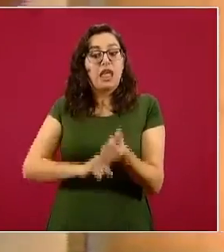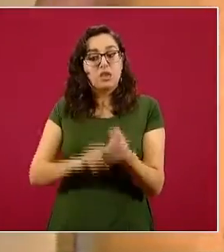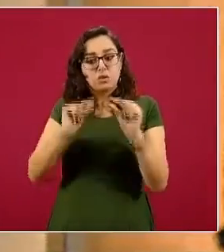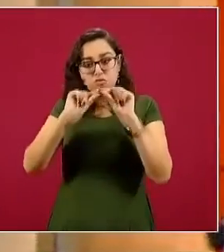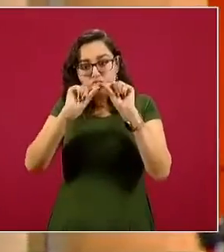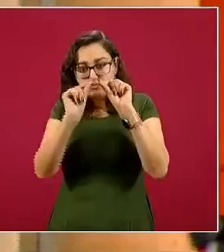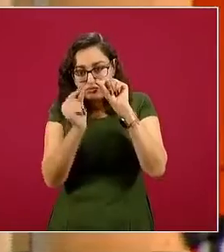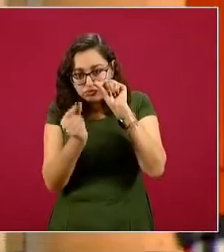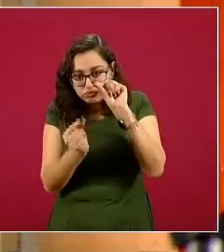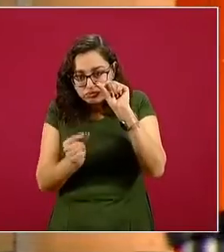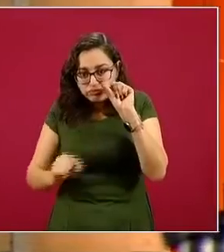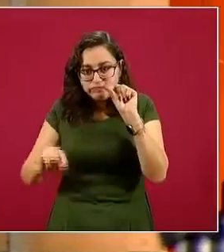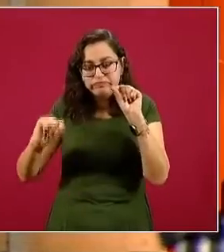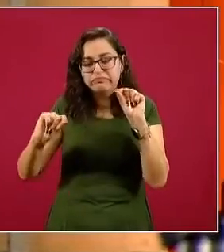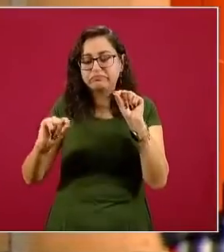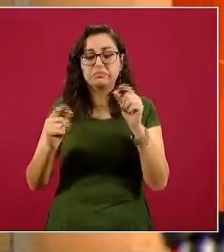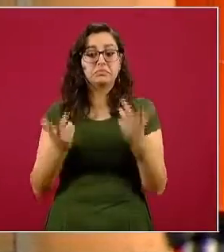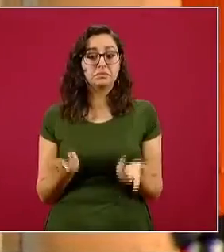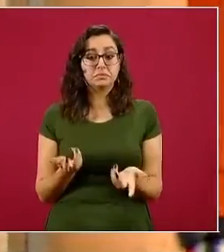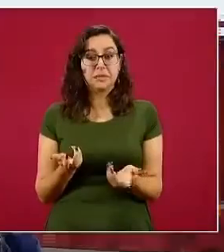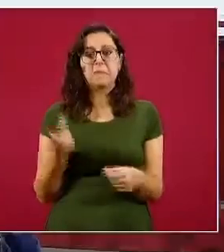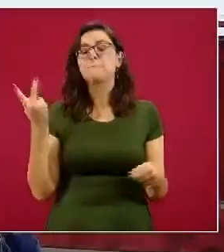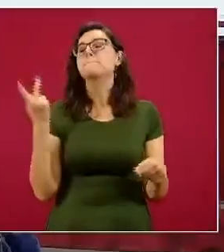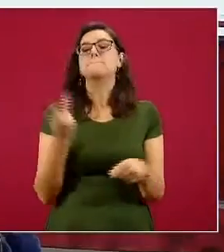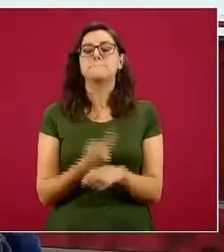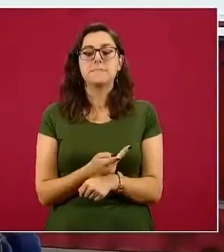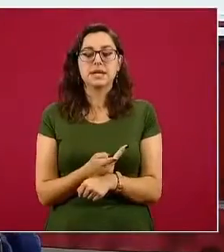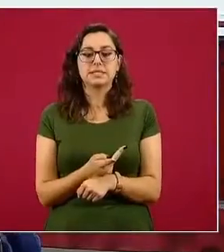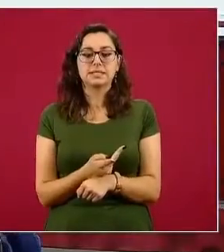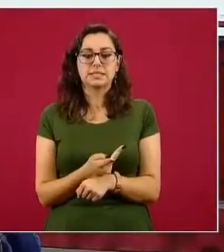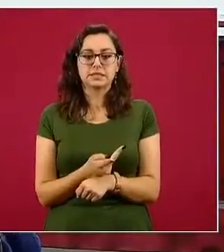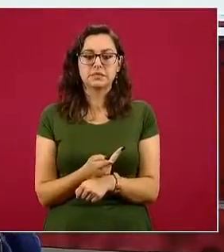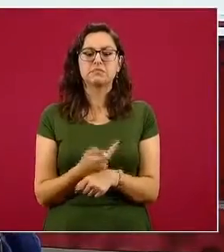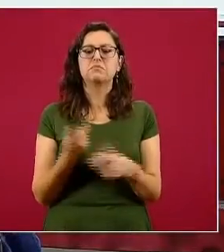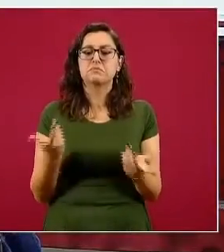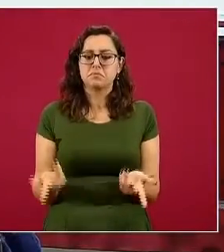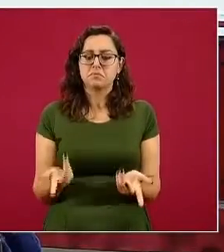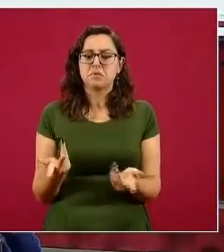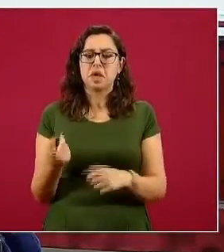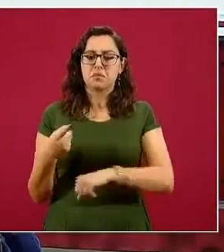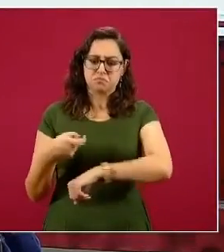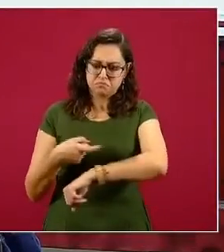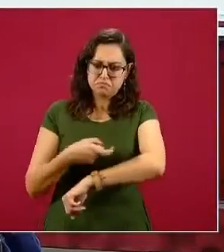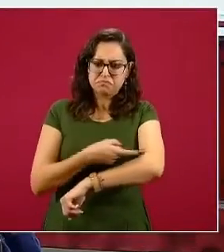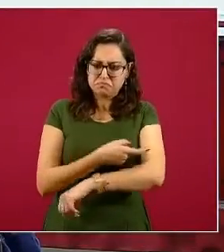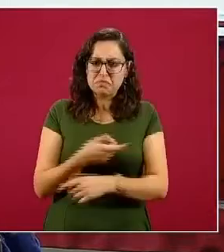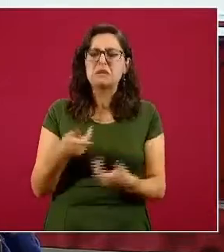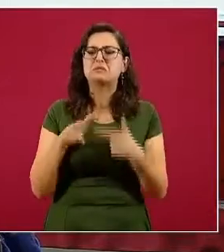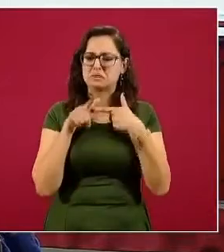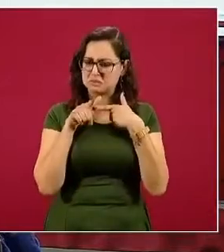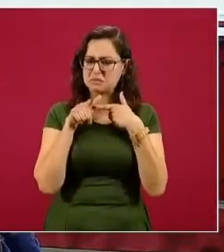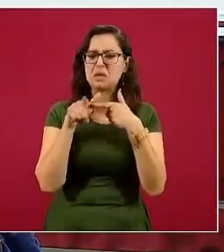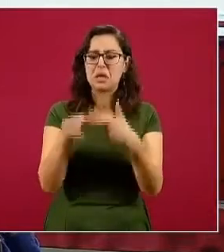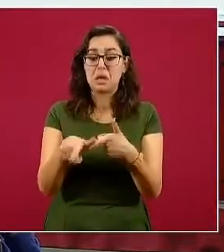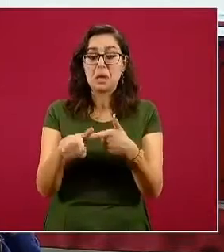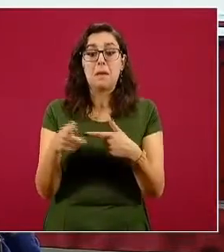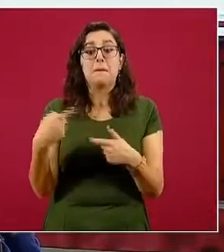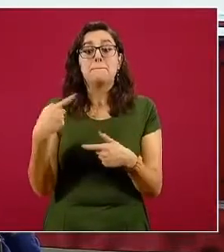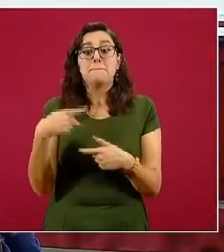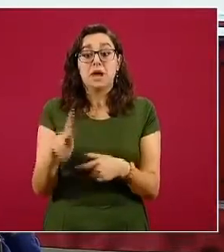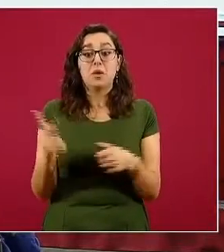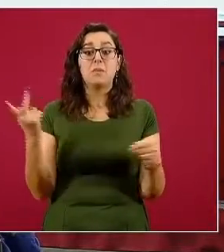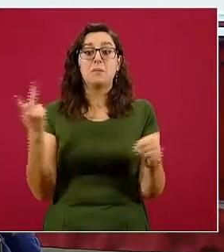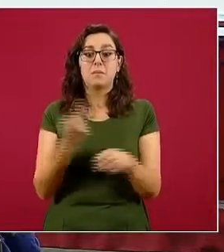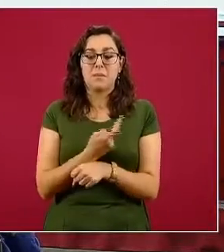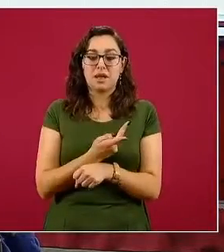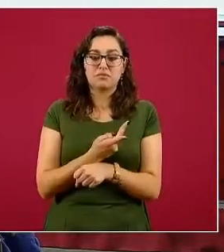de la vasectomía va a seguir produciendo espermas. Lo que va a pasar es que se van a reabsorber